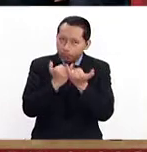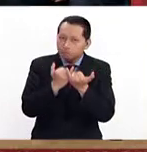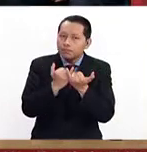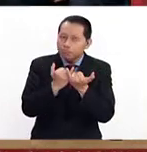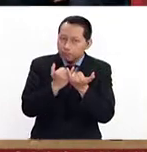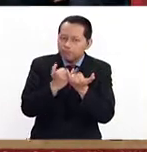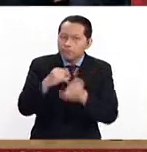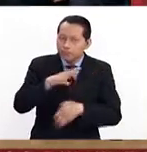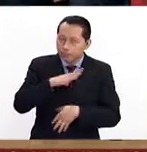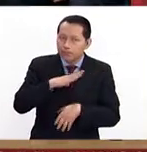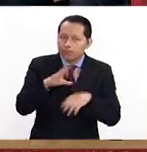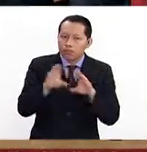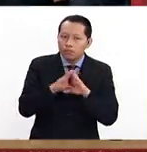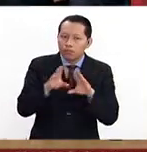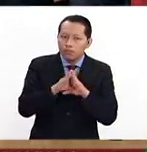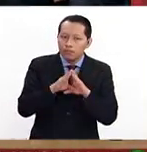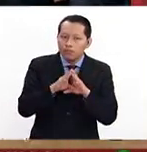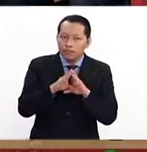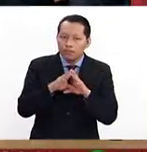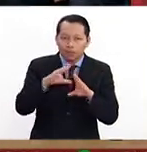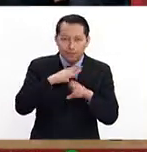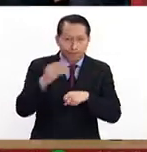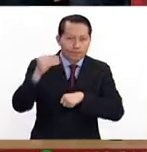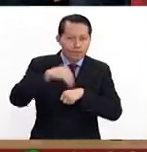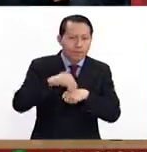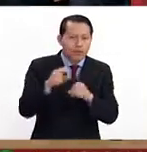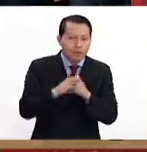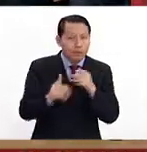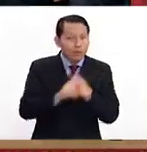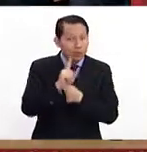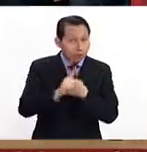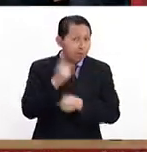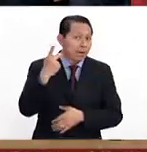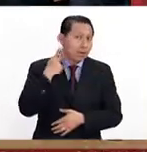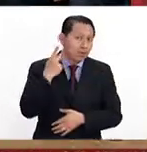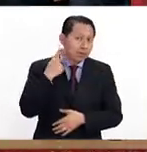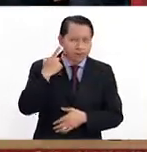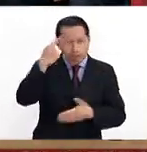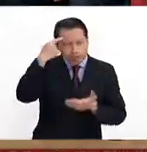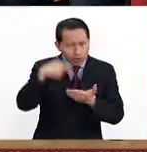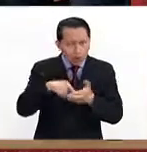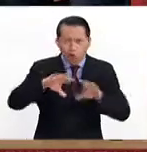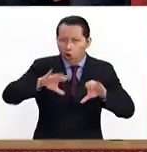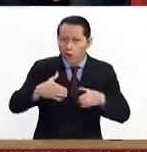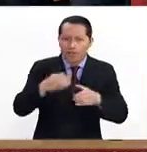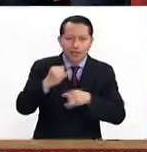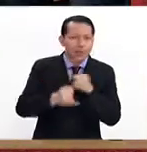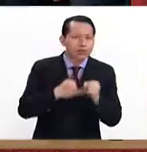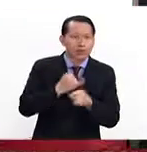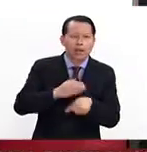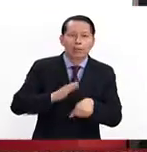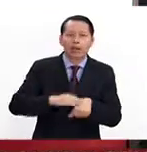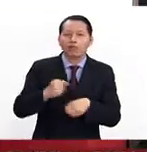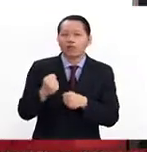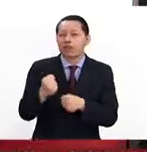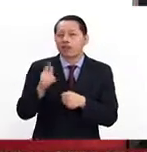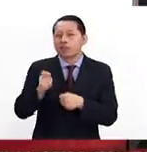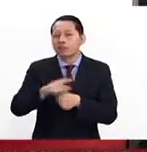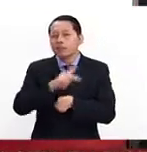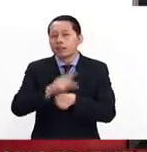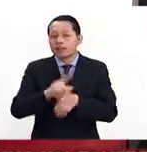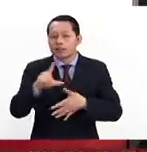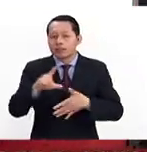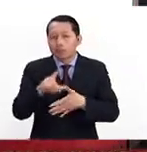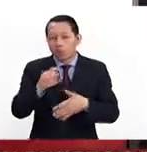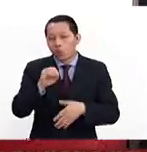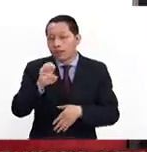viene a abonar a la crisis política. Creo que la comunidad internacional, en especial los países de América Latina, en el marco